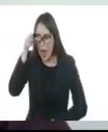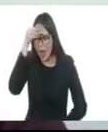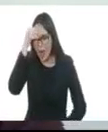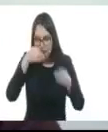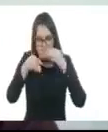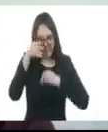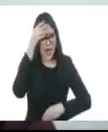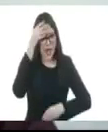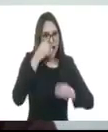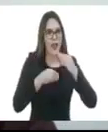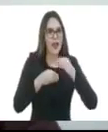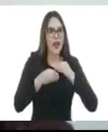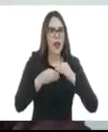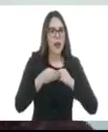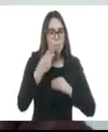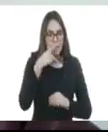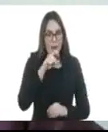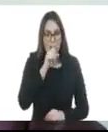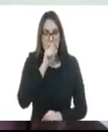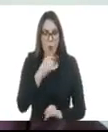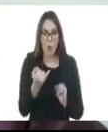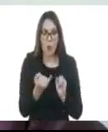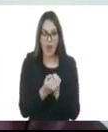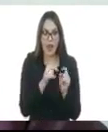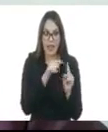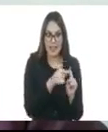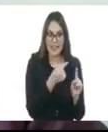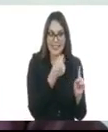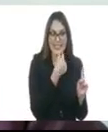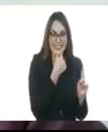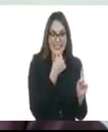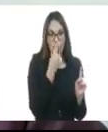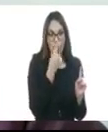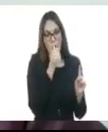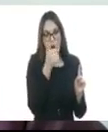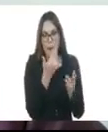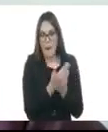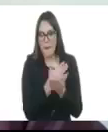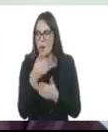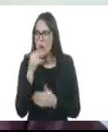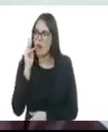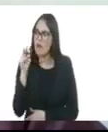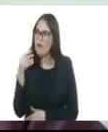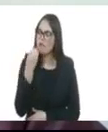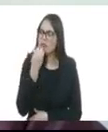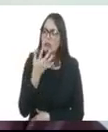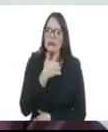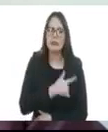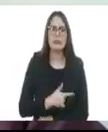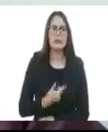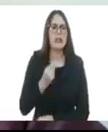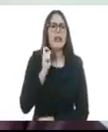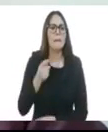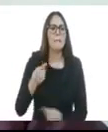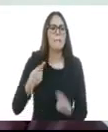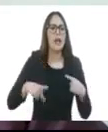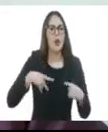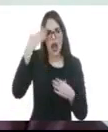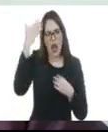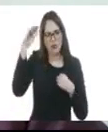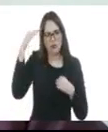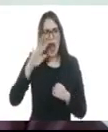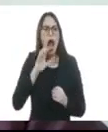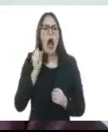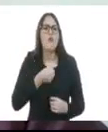en contraparte de los niños, aparte de los niños, algo que nos gustó mucho fue ver a los señores grandes. Hay unos